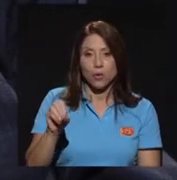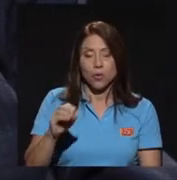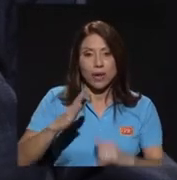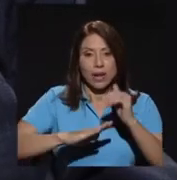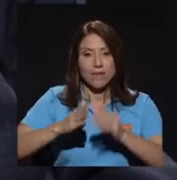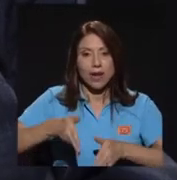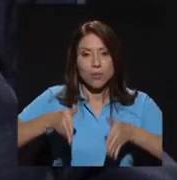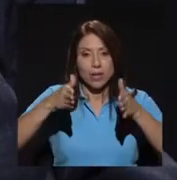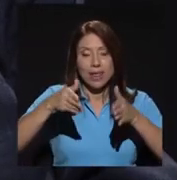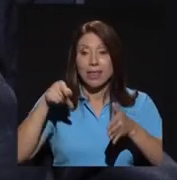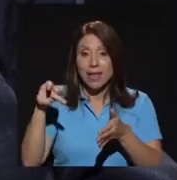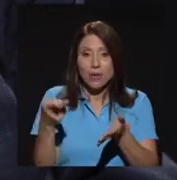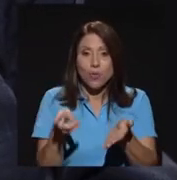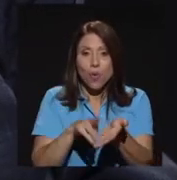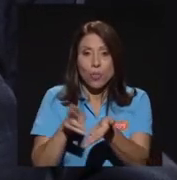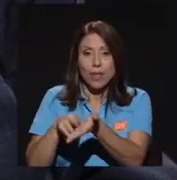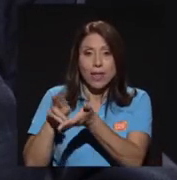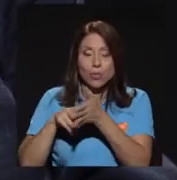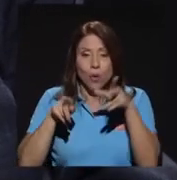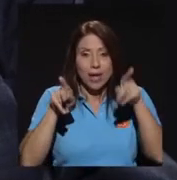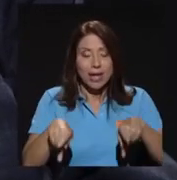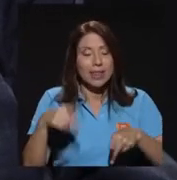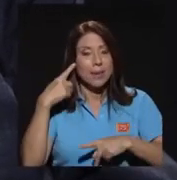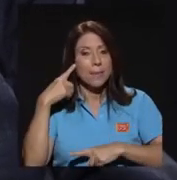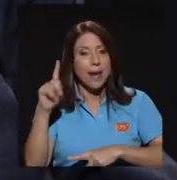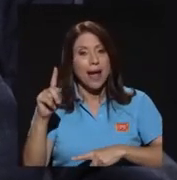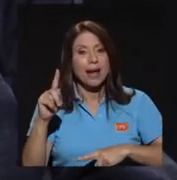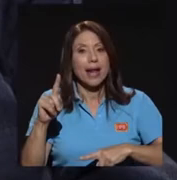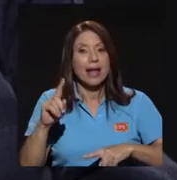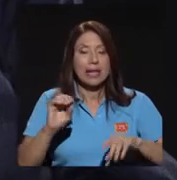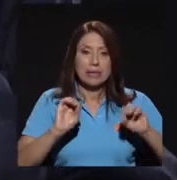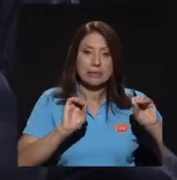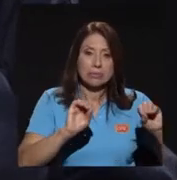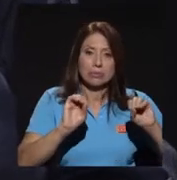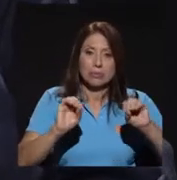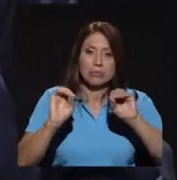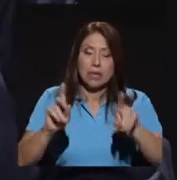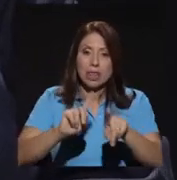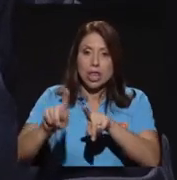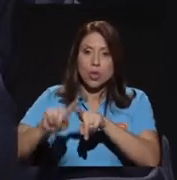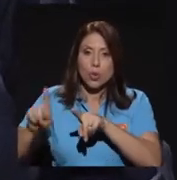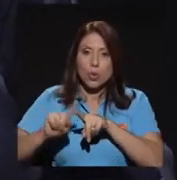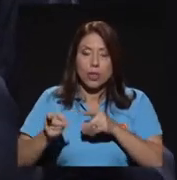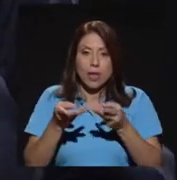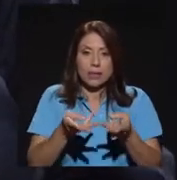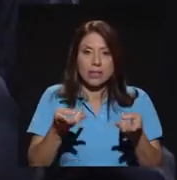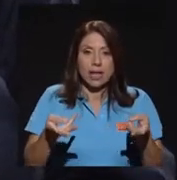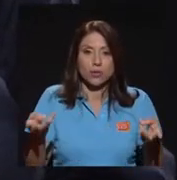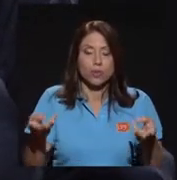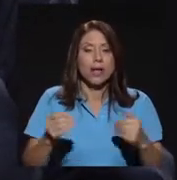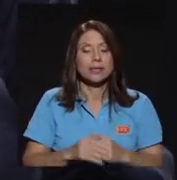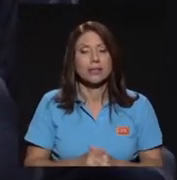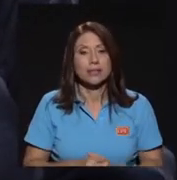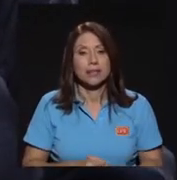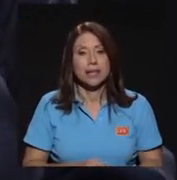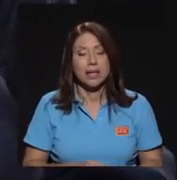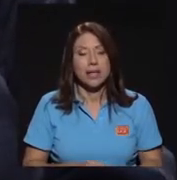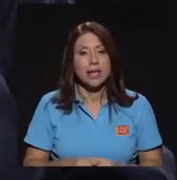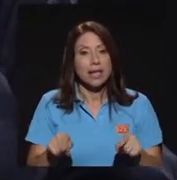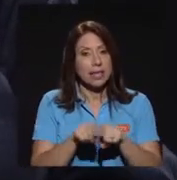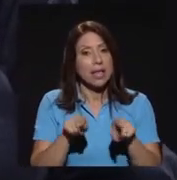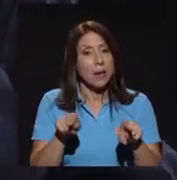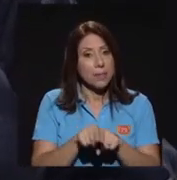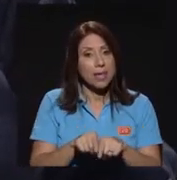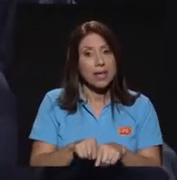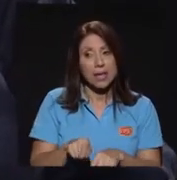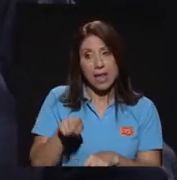que para que viera mejor las las diferentes asignaturas y este cómo se llama y también